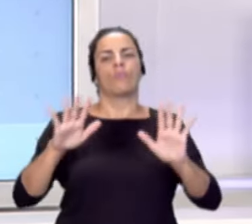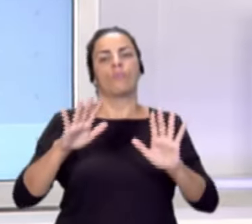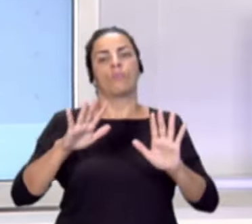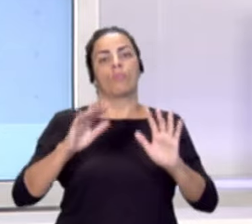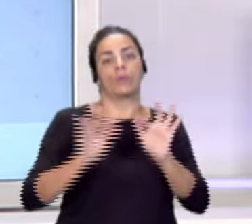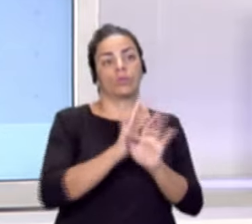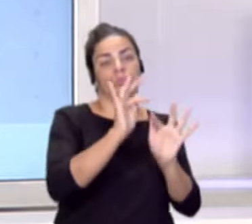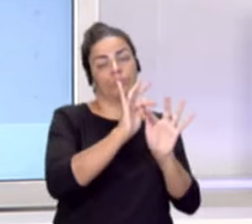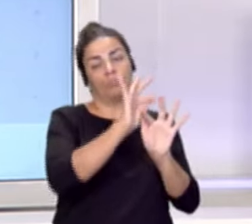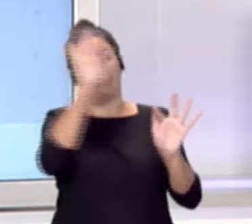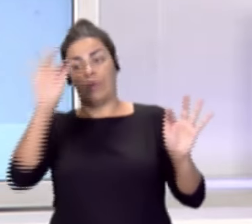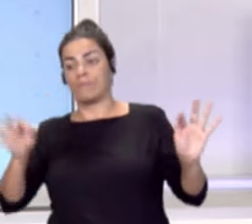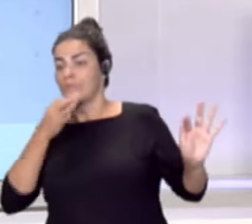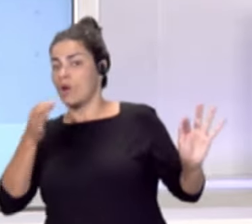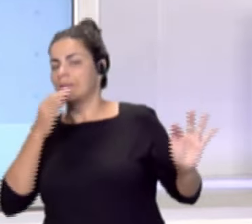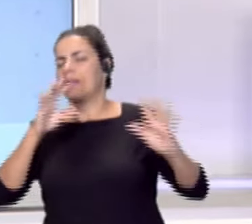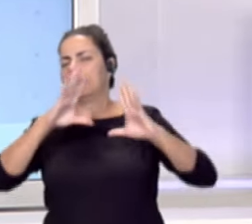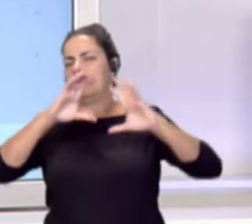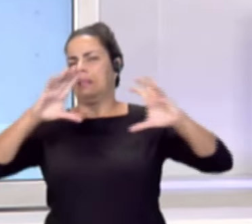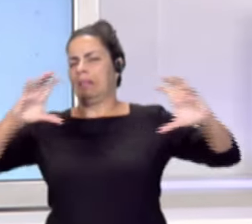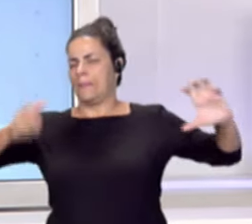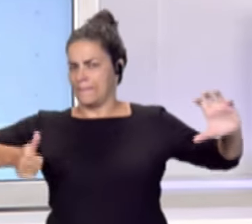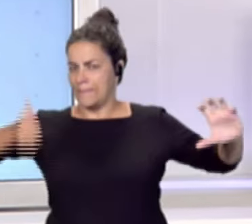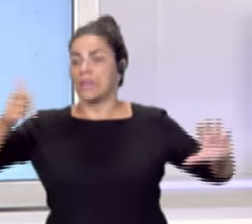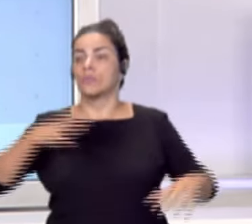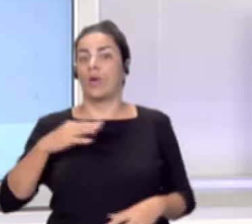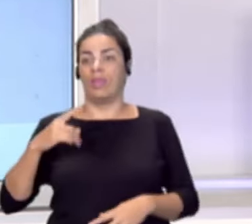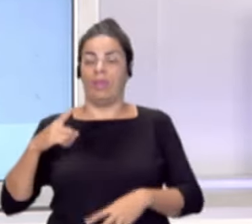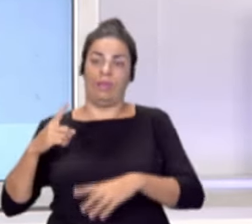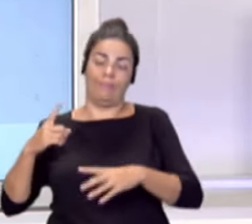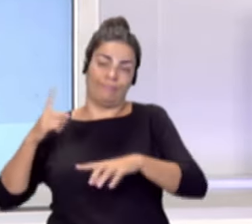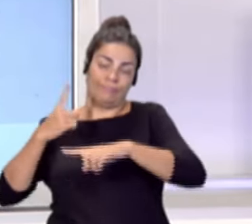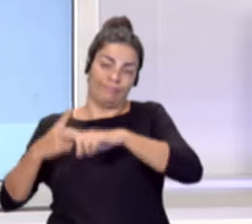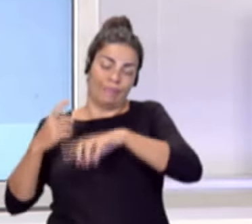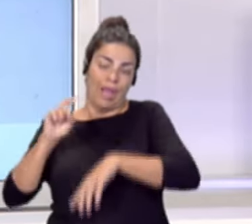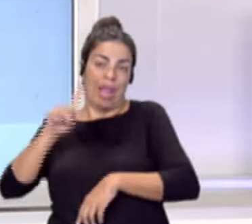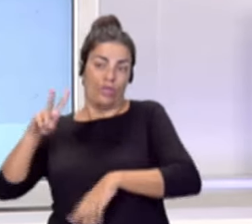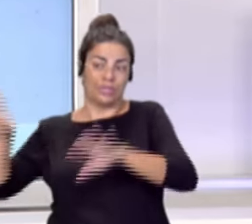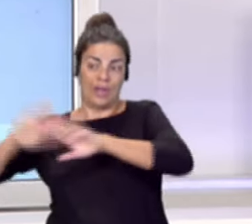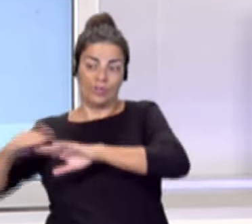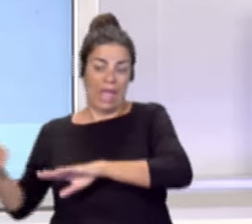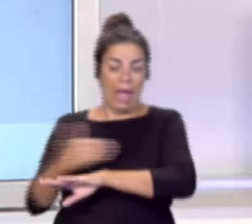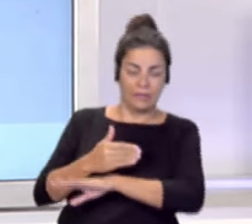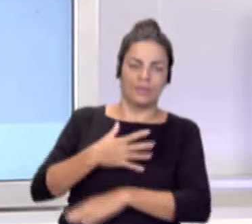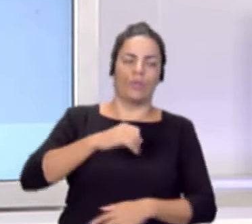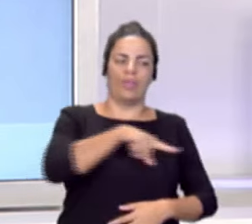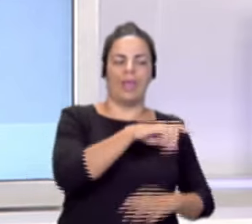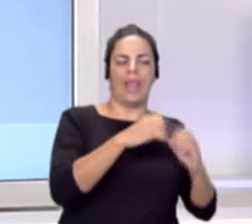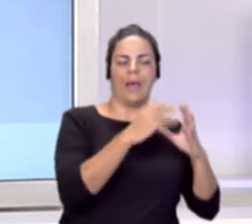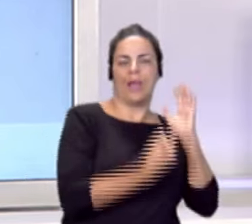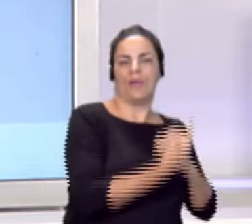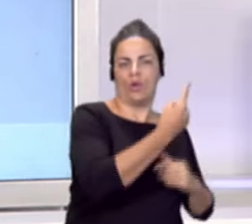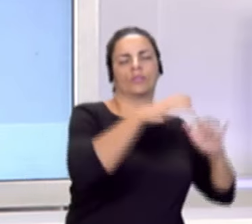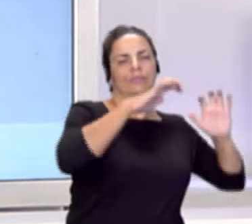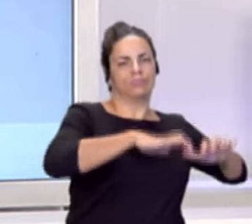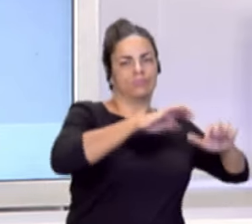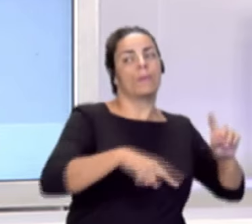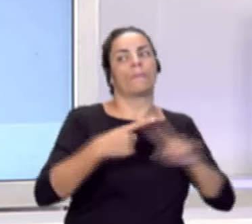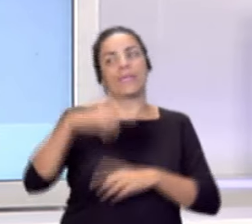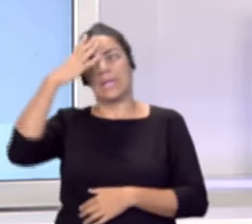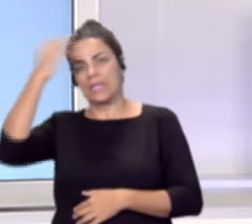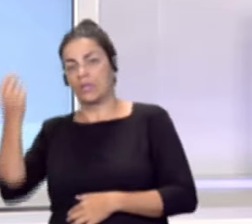lo largo de la tarde. Cabe la posibilidad de que antes de medianoche tengamos precipitaciones en el norte de La Palma, quizás también en el norte de Lanzarote,